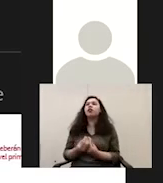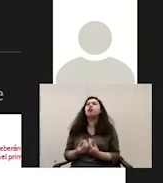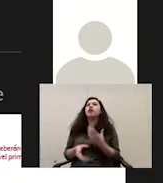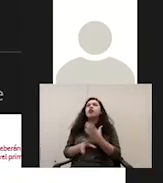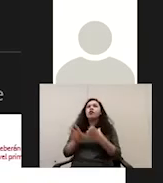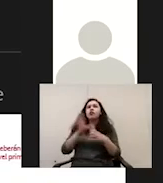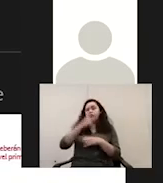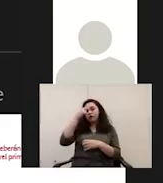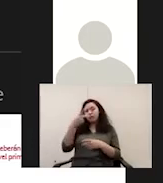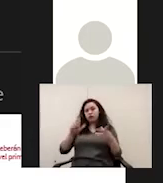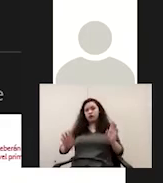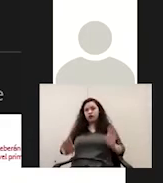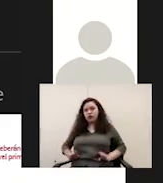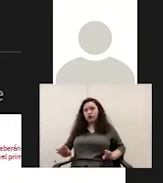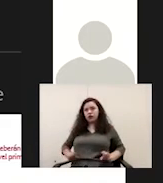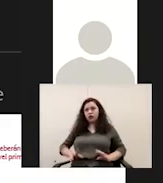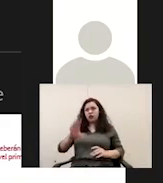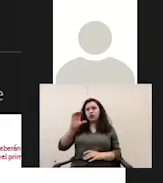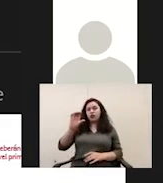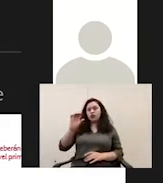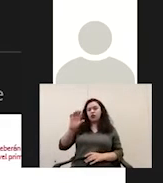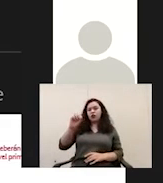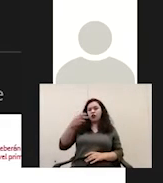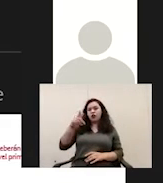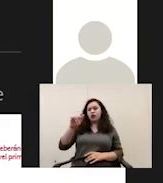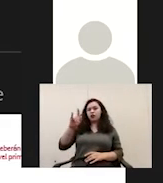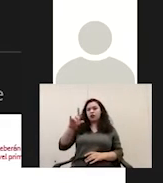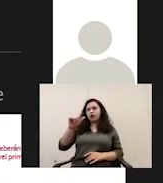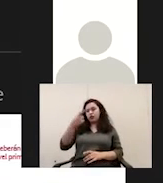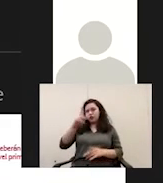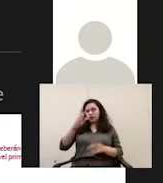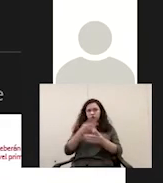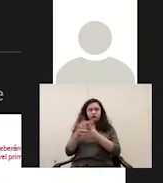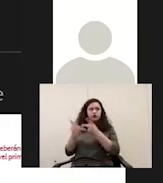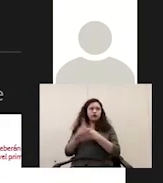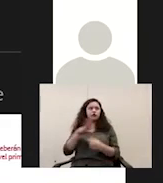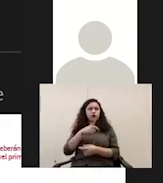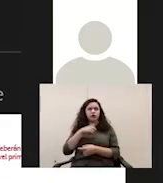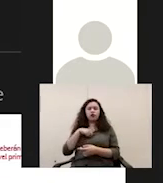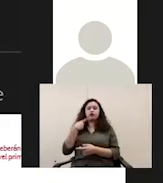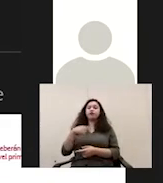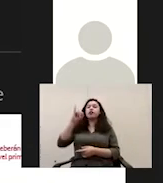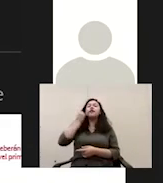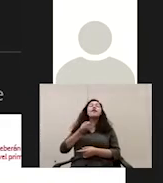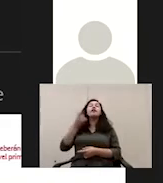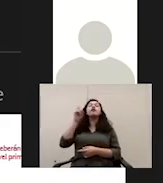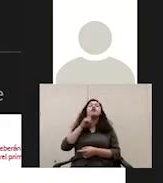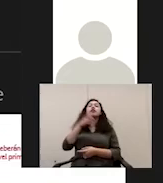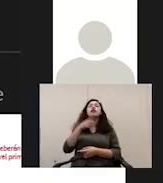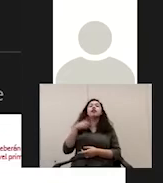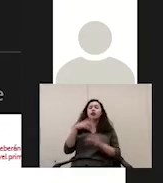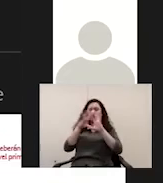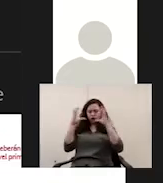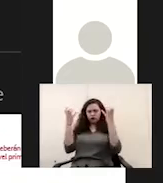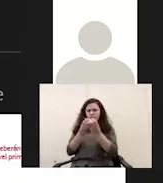algunas características organolépticas que tiene que tener cada producto. Si nos están vendiendo un jitomate, pues tiene que tener forma de